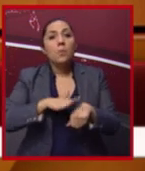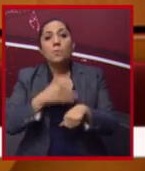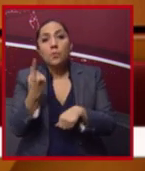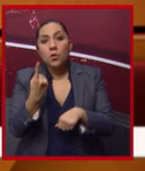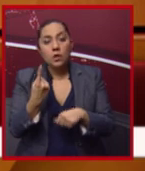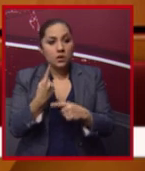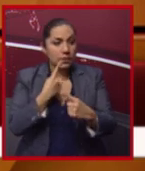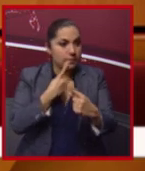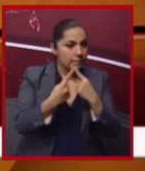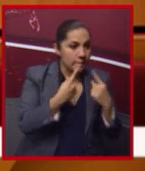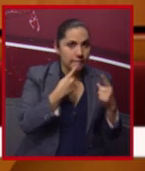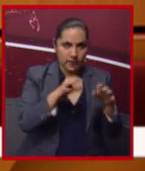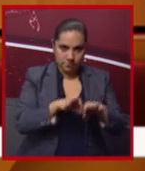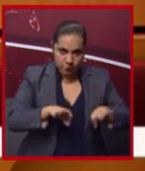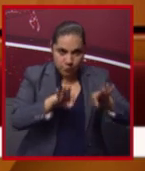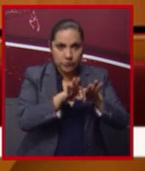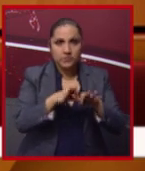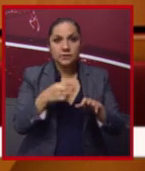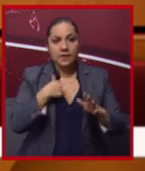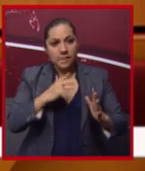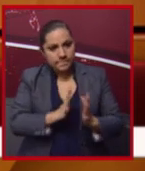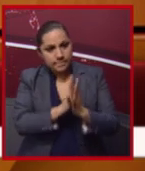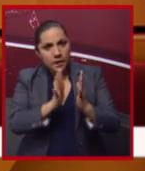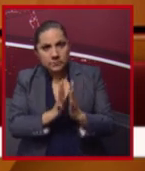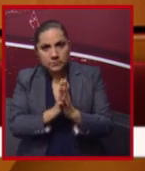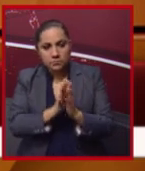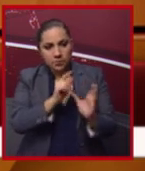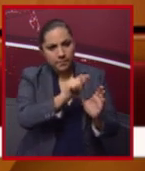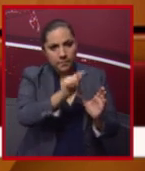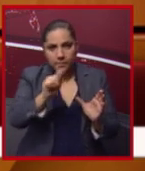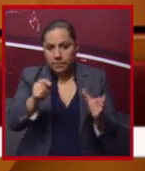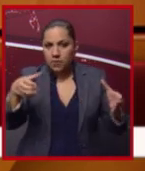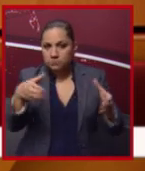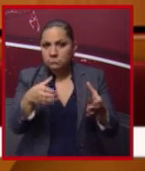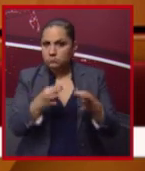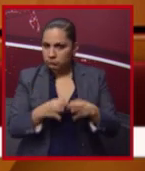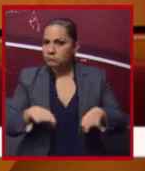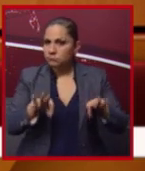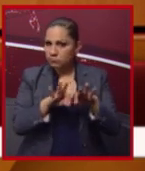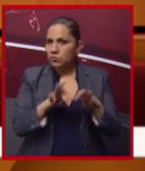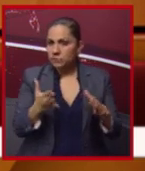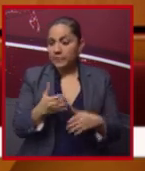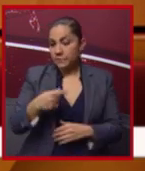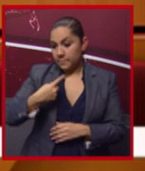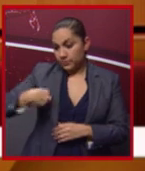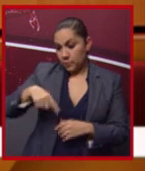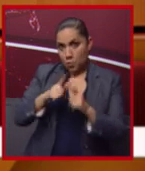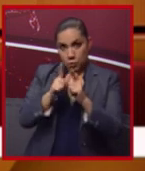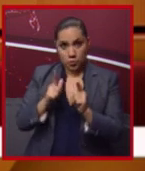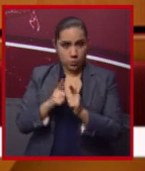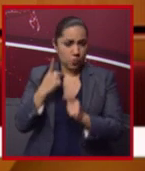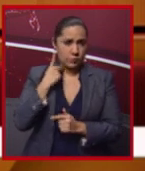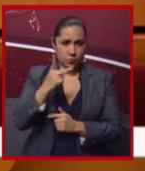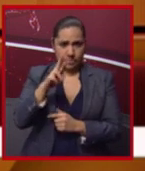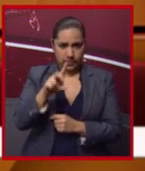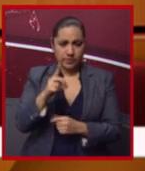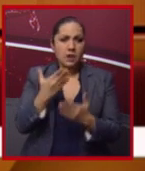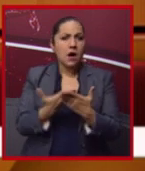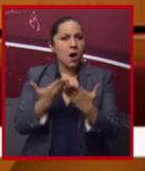de recomposición, y el grupo parlamentario del PRD está analizando eso. Es lo que está